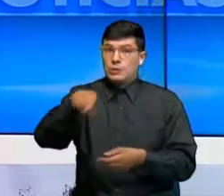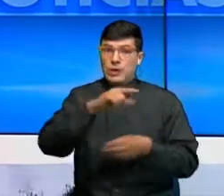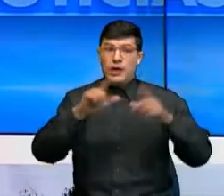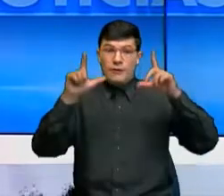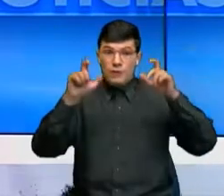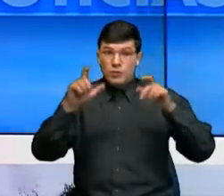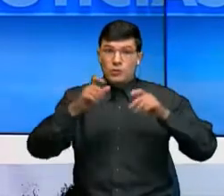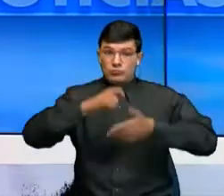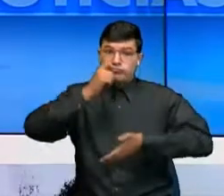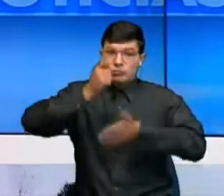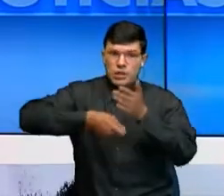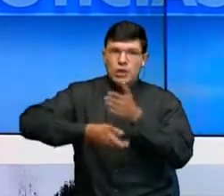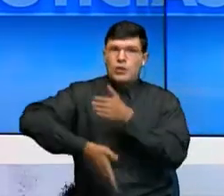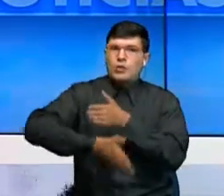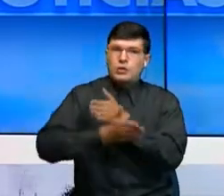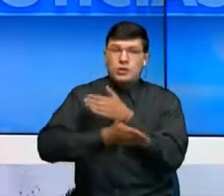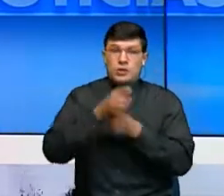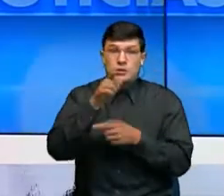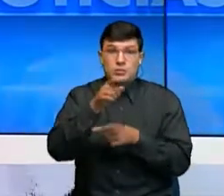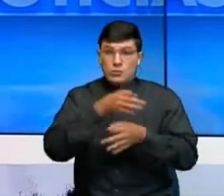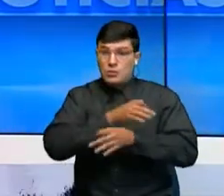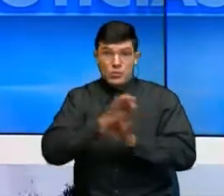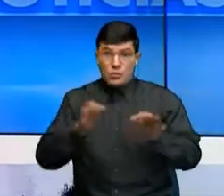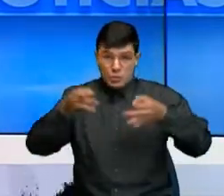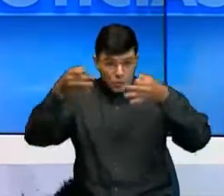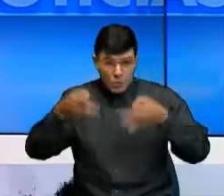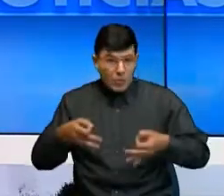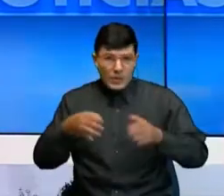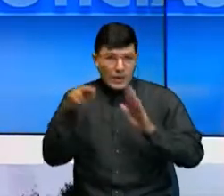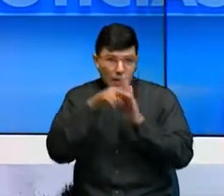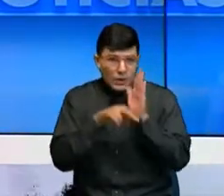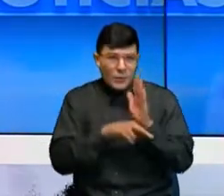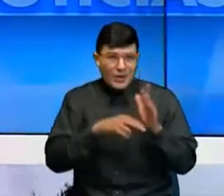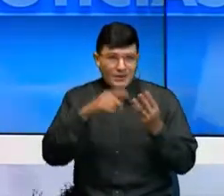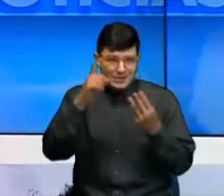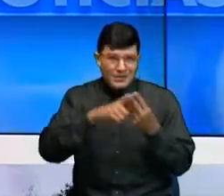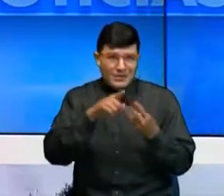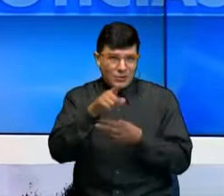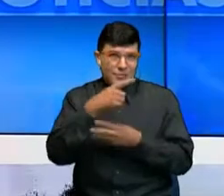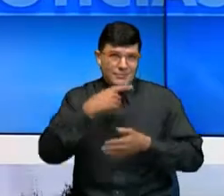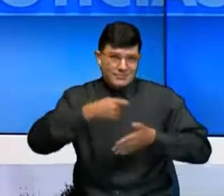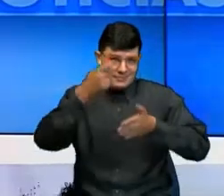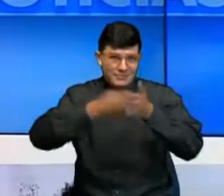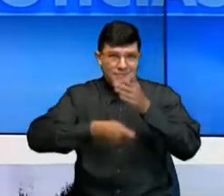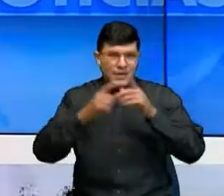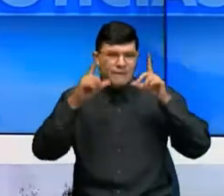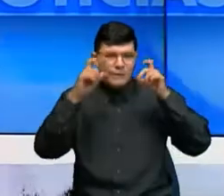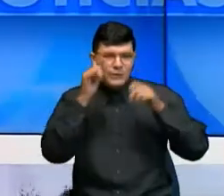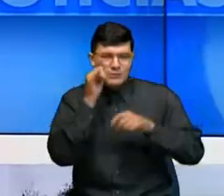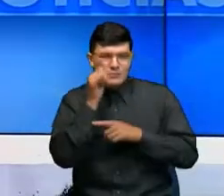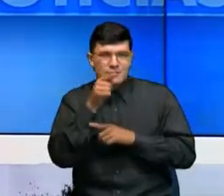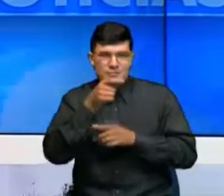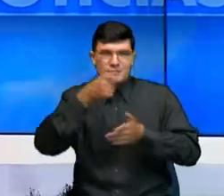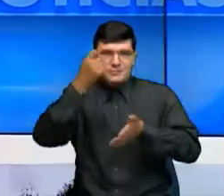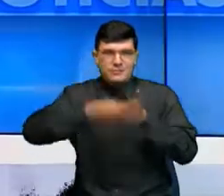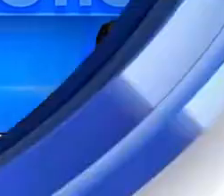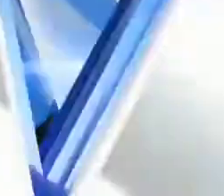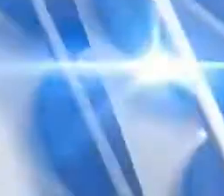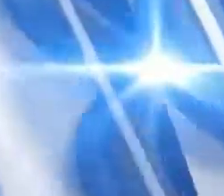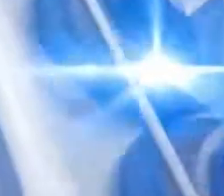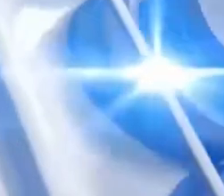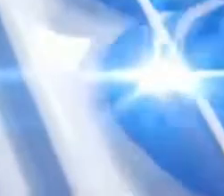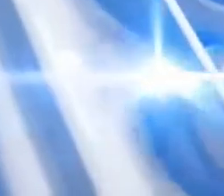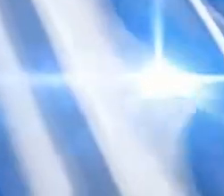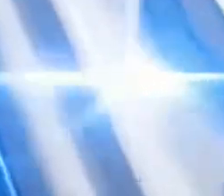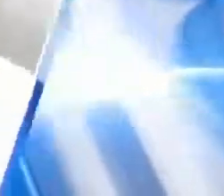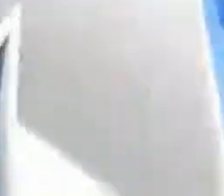fotomultas continúan vigentes y si se violan las normas que las rigen, recibirán las respectivas sanciones. Jorge Colmenares, usted nos amplía esta información. Adelante.